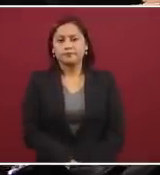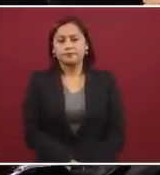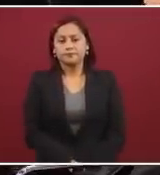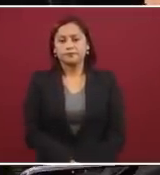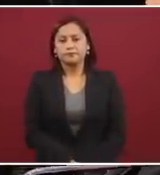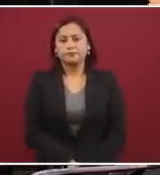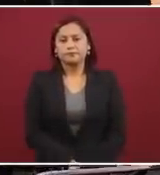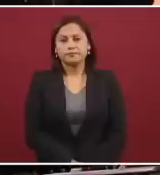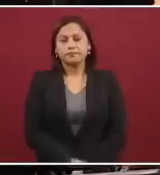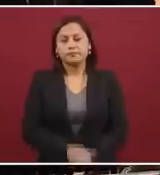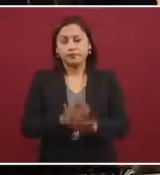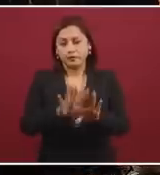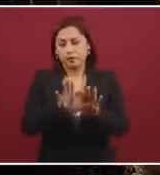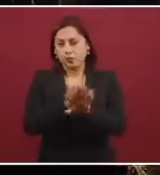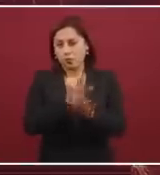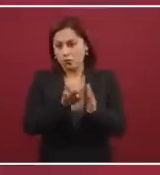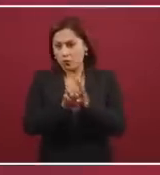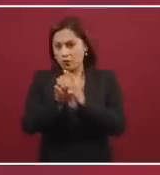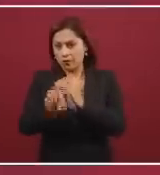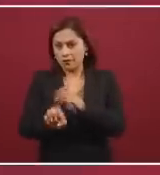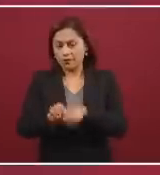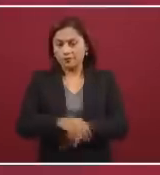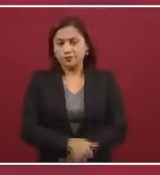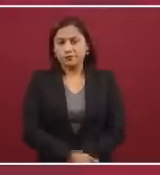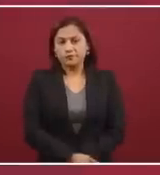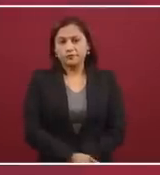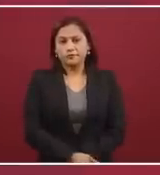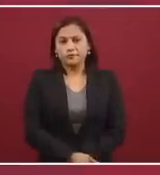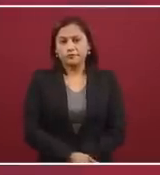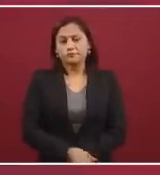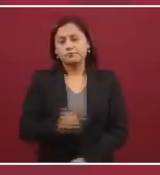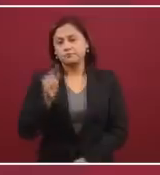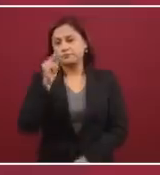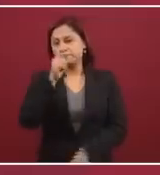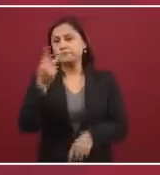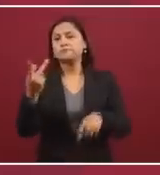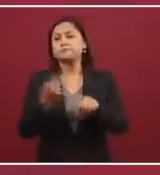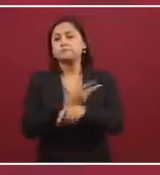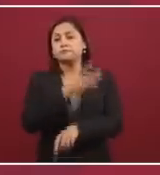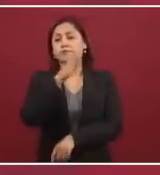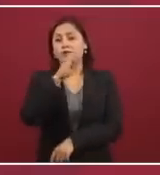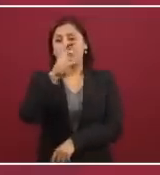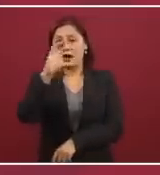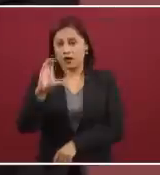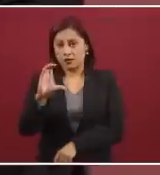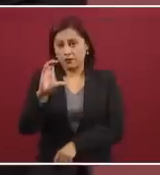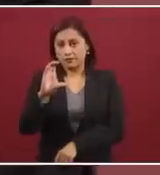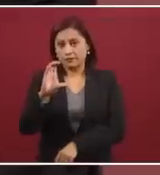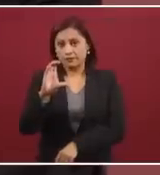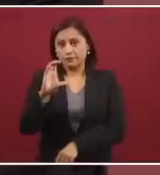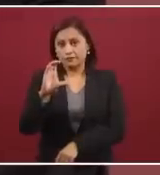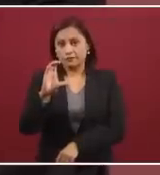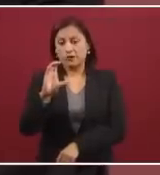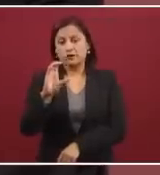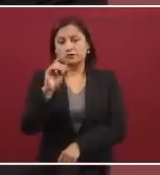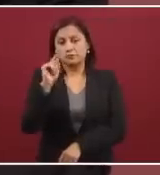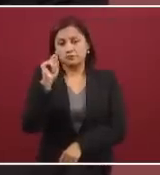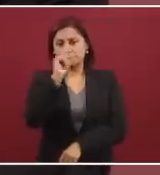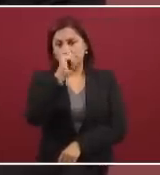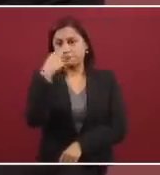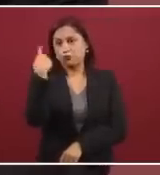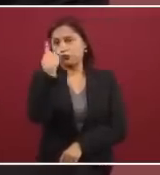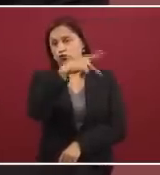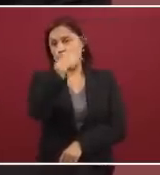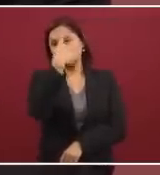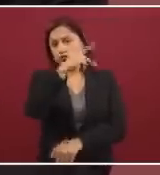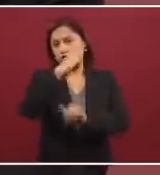en el caso de baja california qué es la autoridad actúe